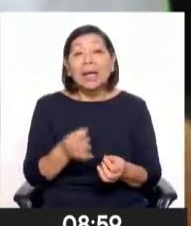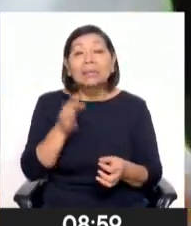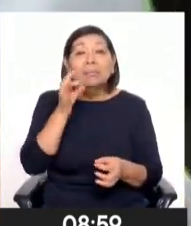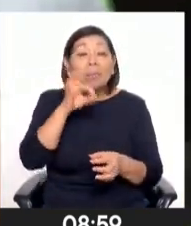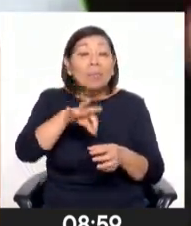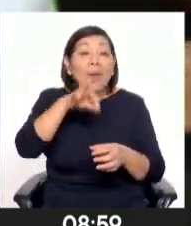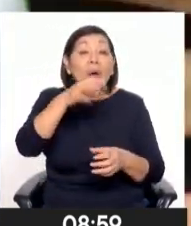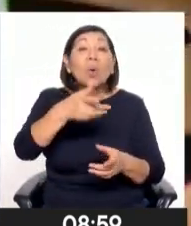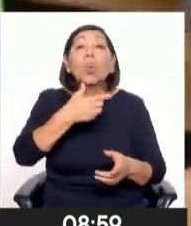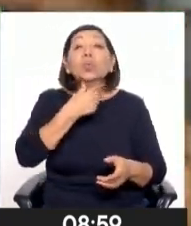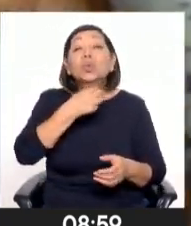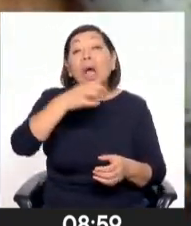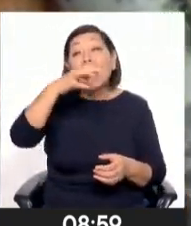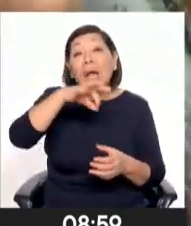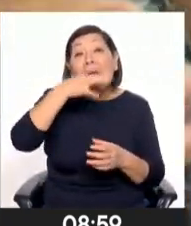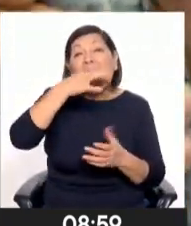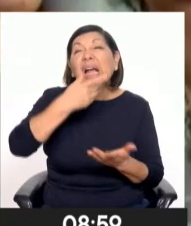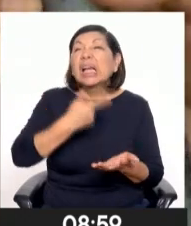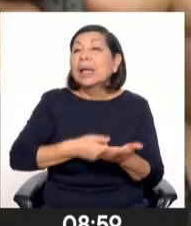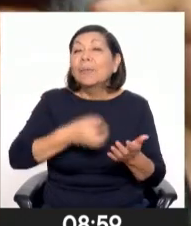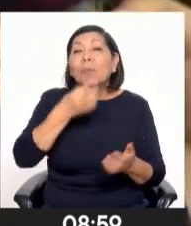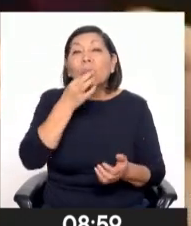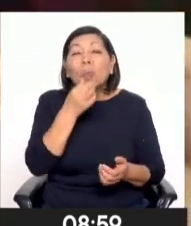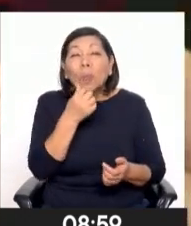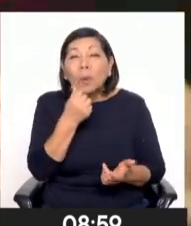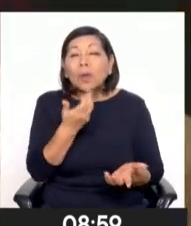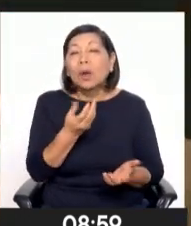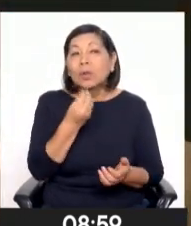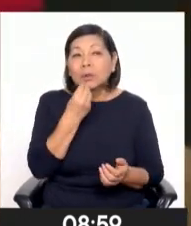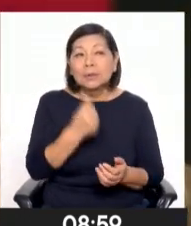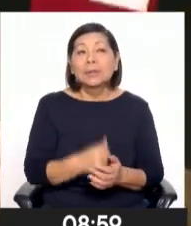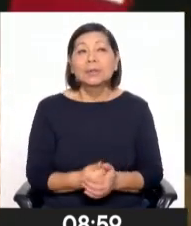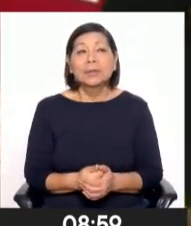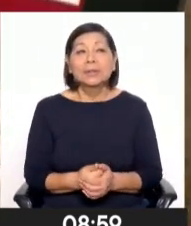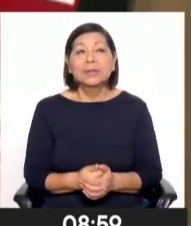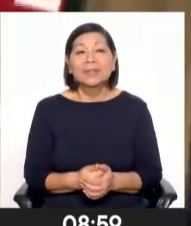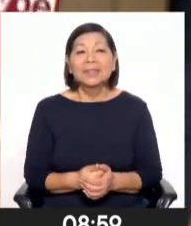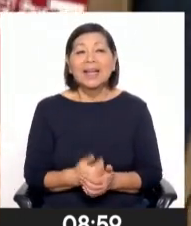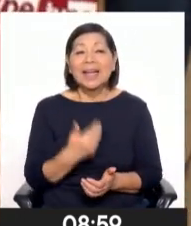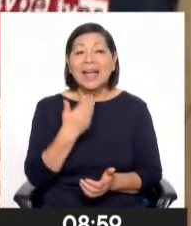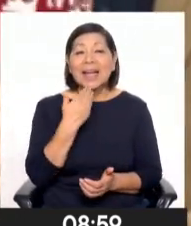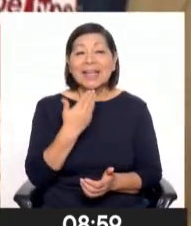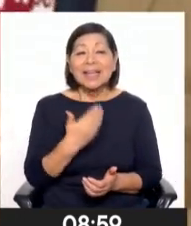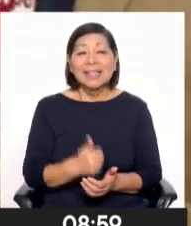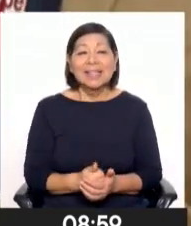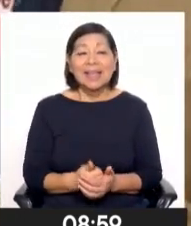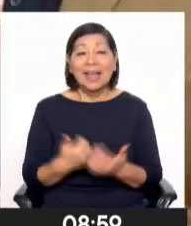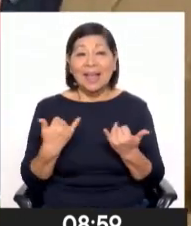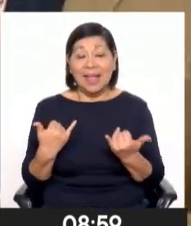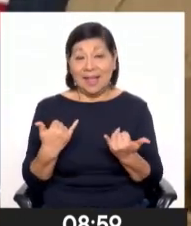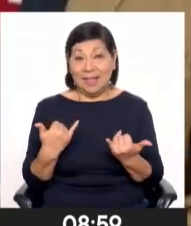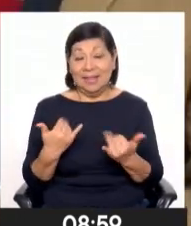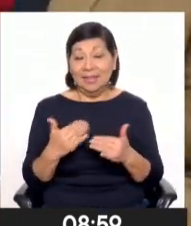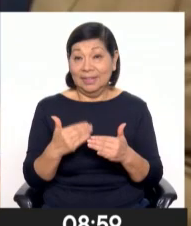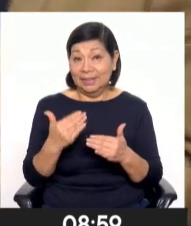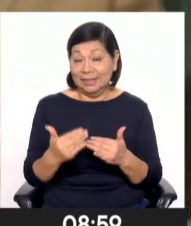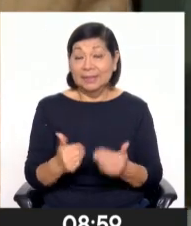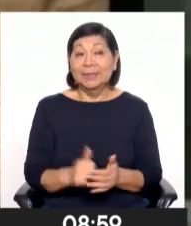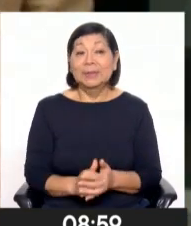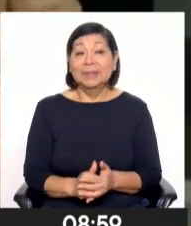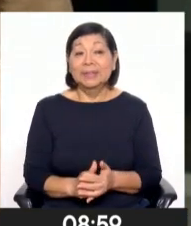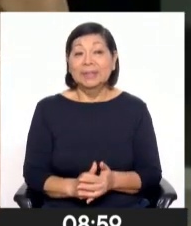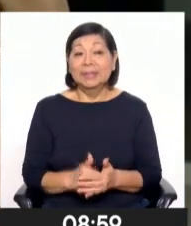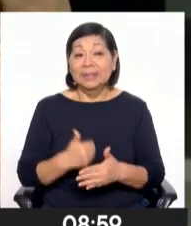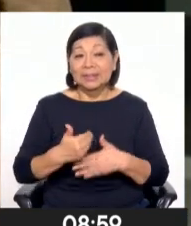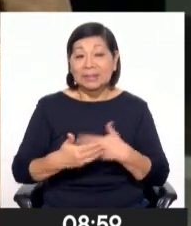quesos para que el consumidor conozca Qué debe saborear Qué debe conocer listo Muchísimas gracias bueno Esto es un adelanto en realidad nosotros